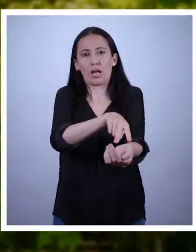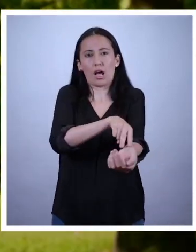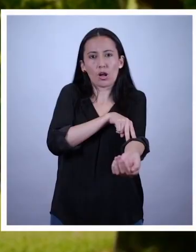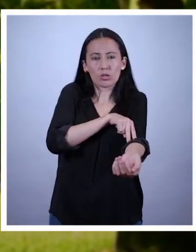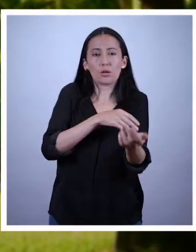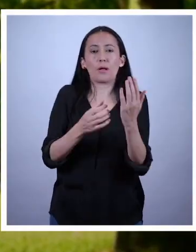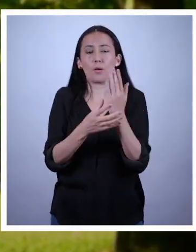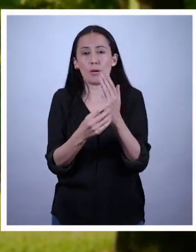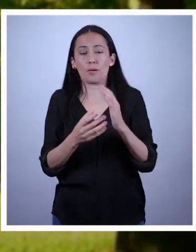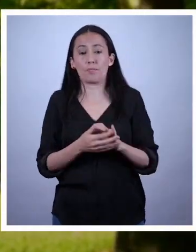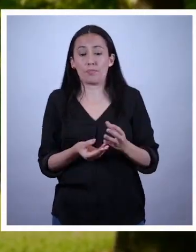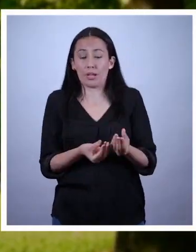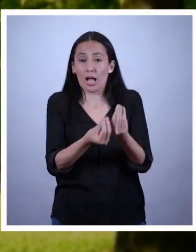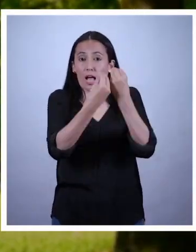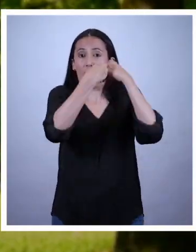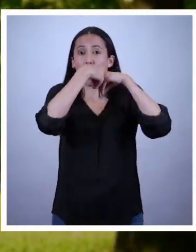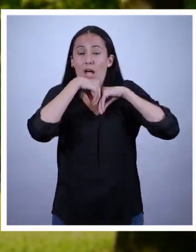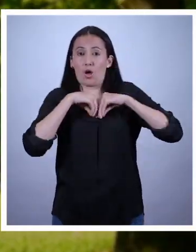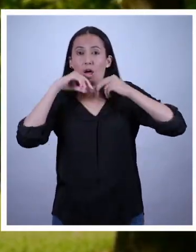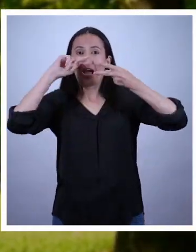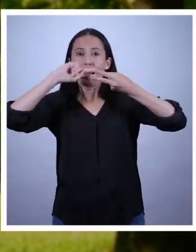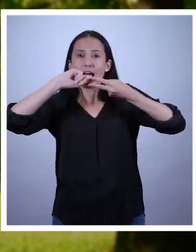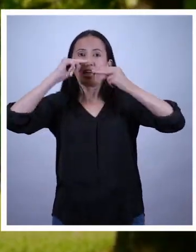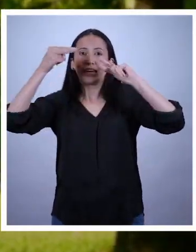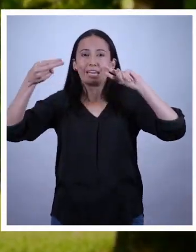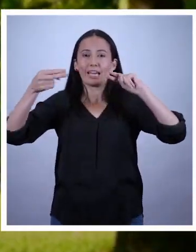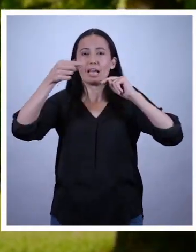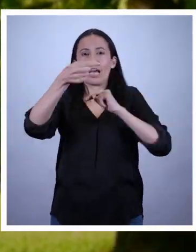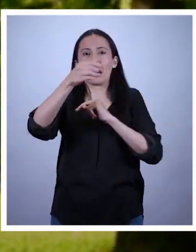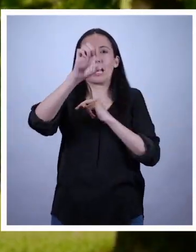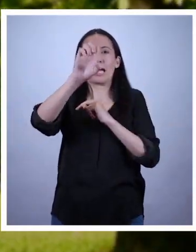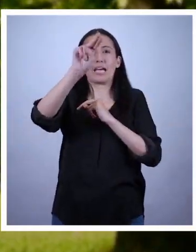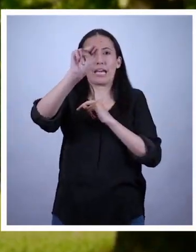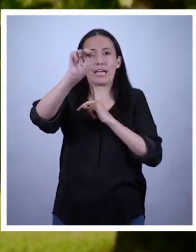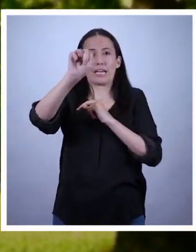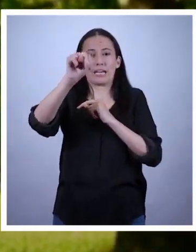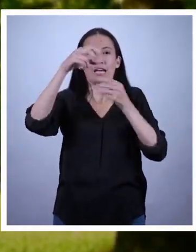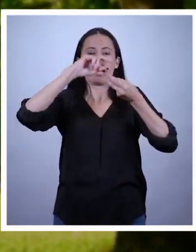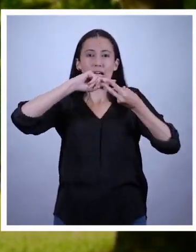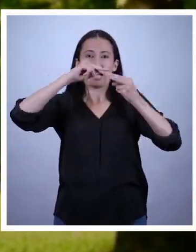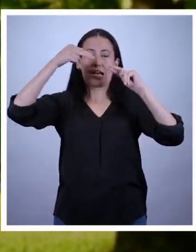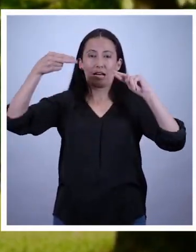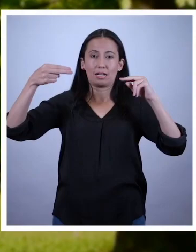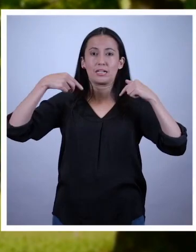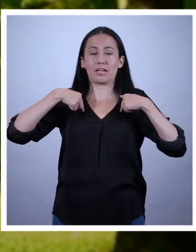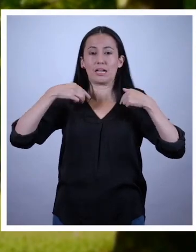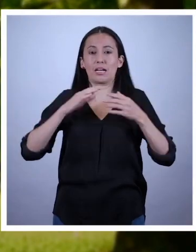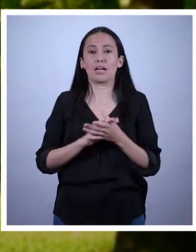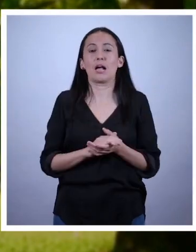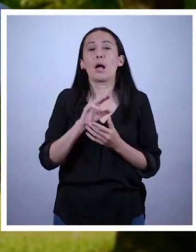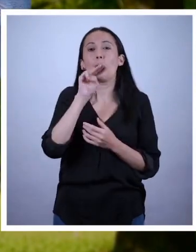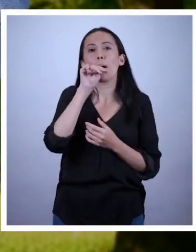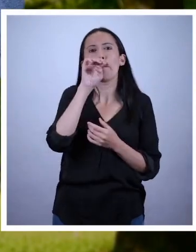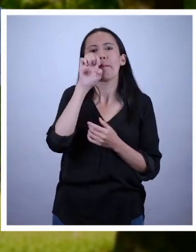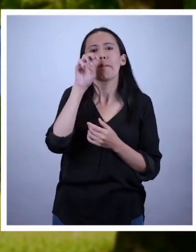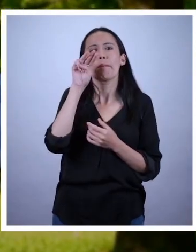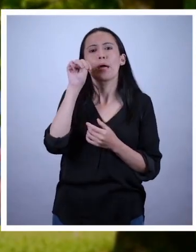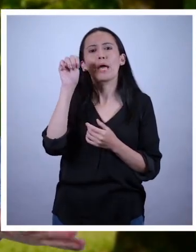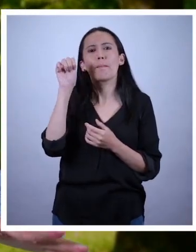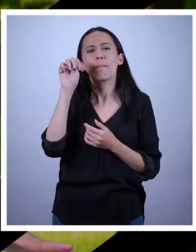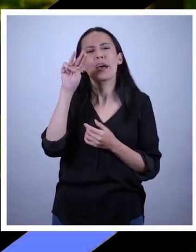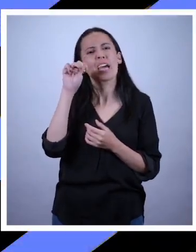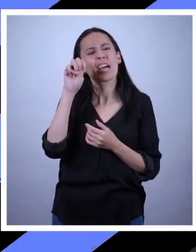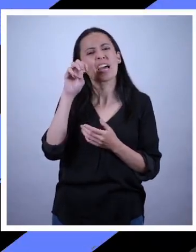culturales. Es más, hay un gen que guarda la información cultural, y es una palabra que te va a gustar. Se llama